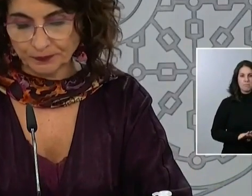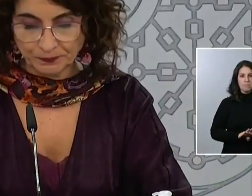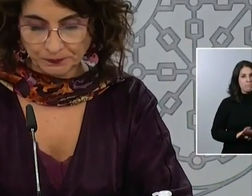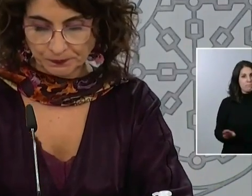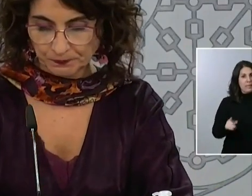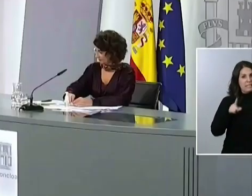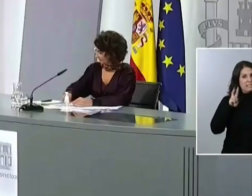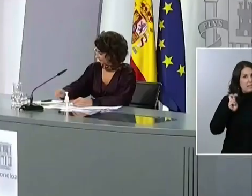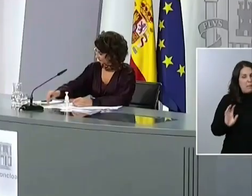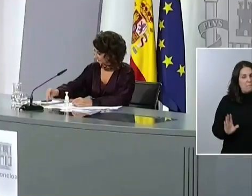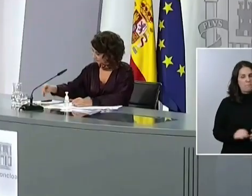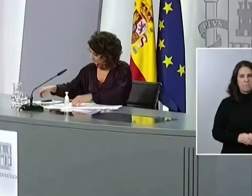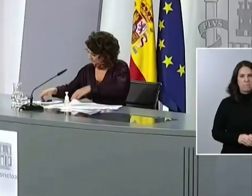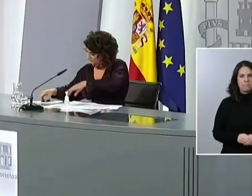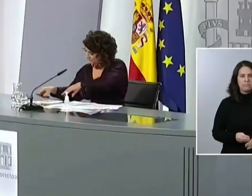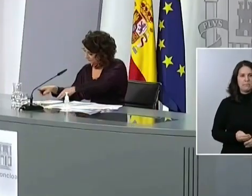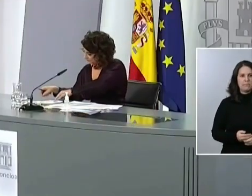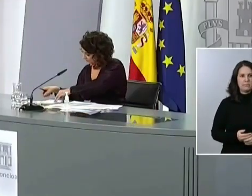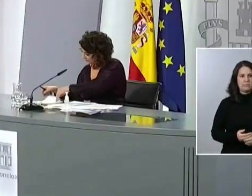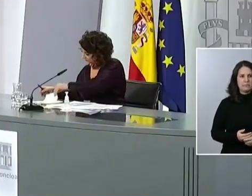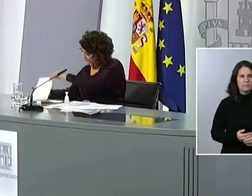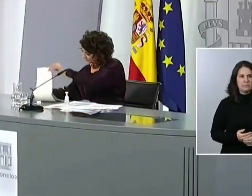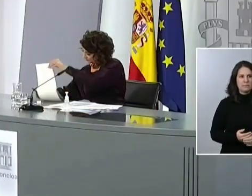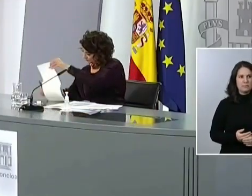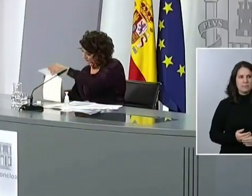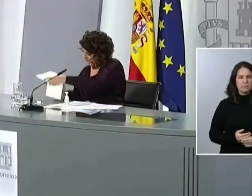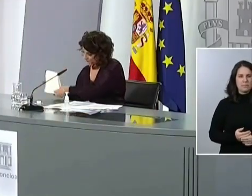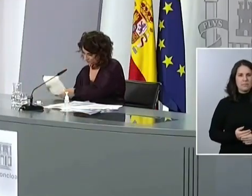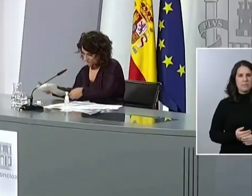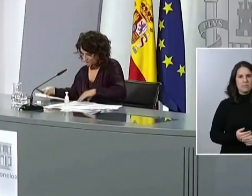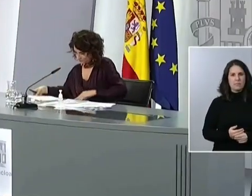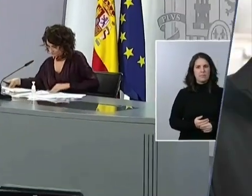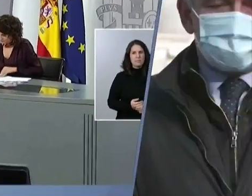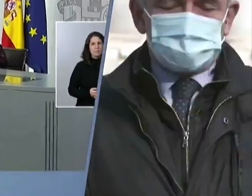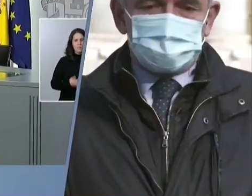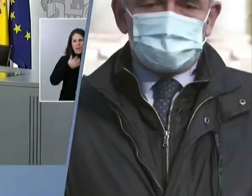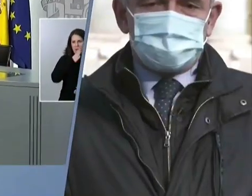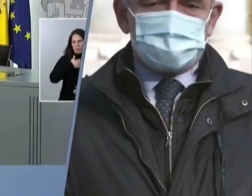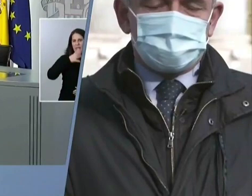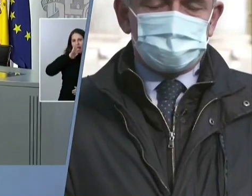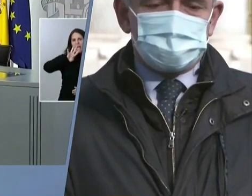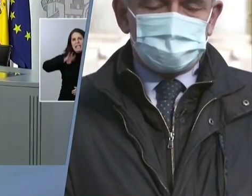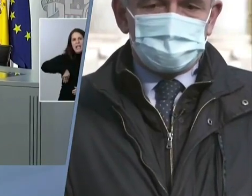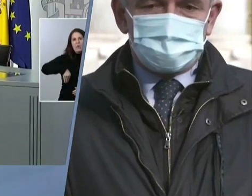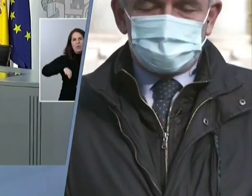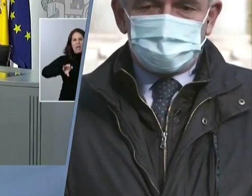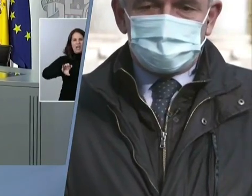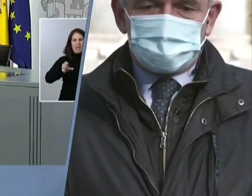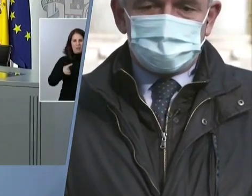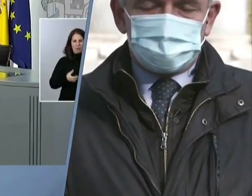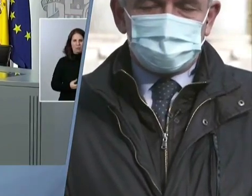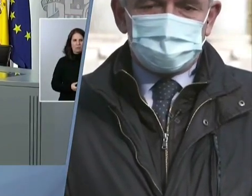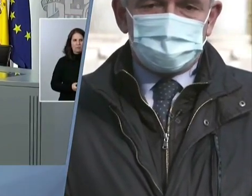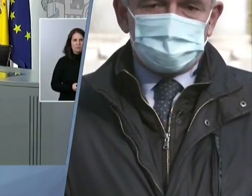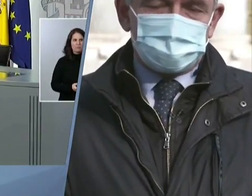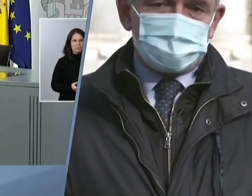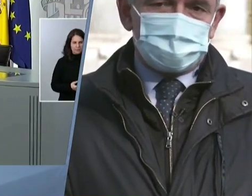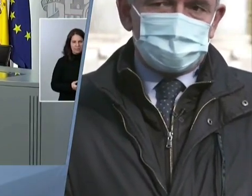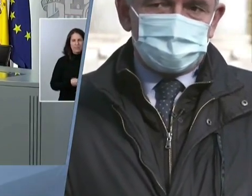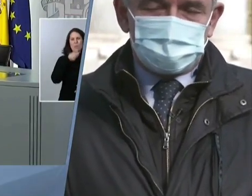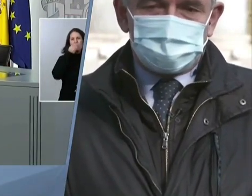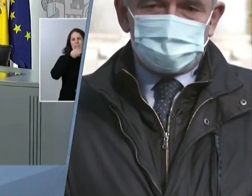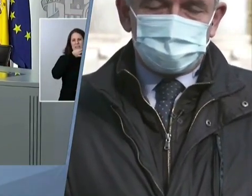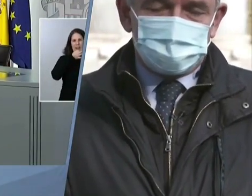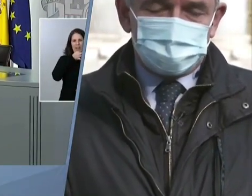María Jesús Montero. Señor Santiago, le pido muchísima brevedad en lo siguiente. ¿Hay dos almas, dos intereses, dos procederes en este asunto del rey